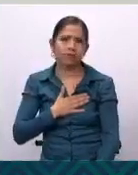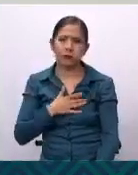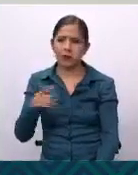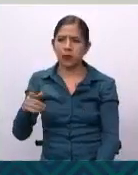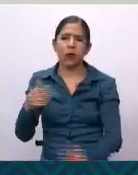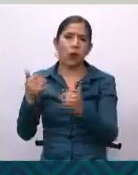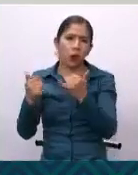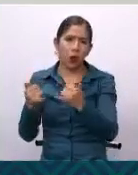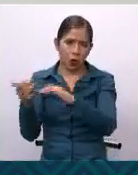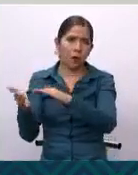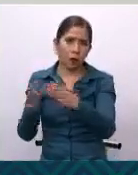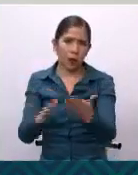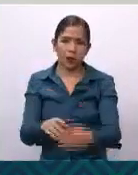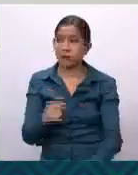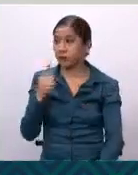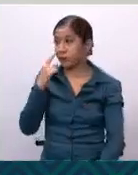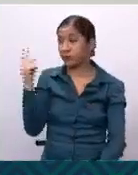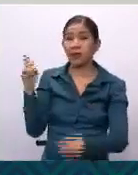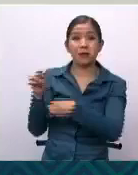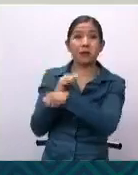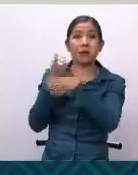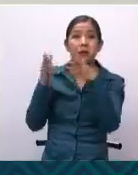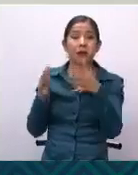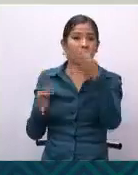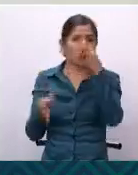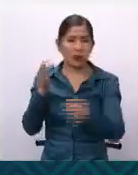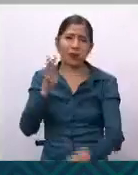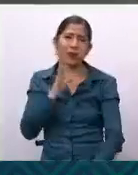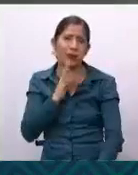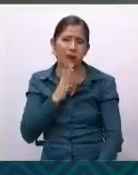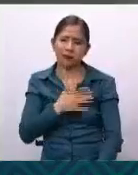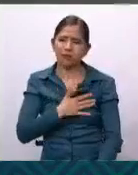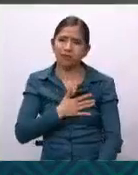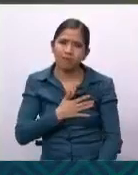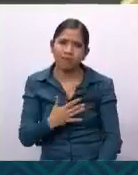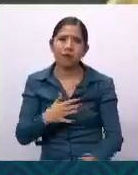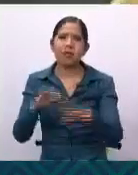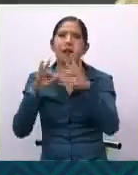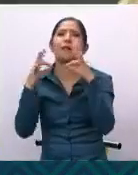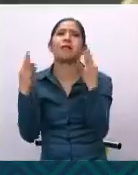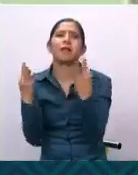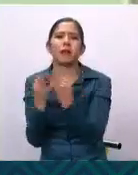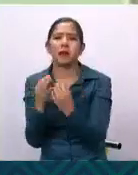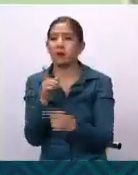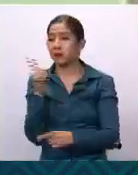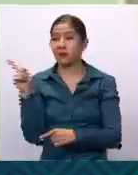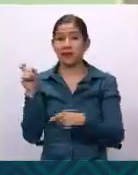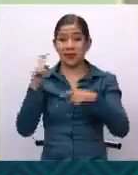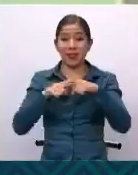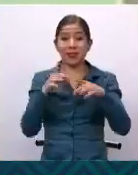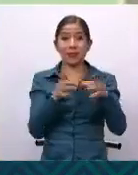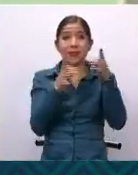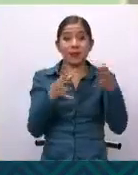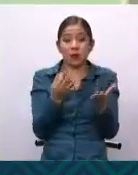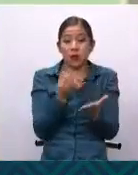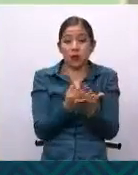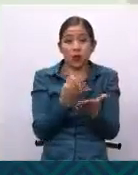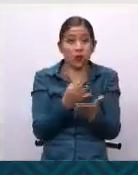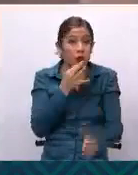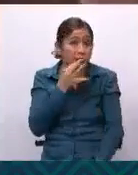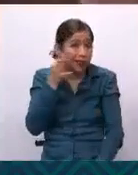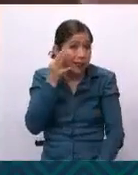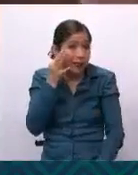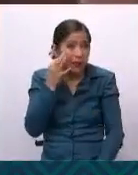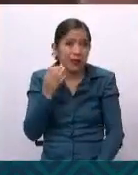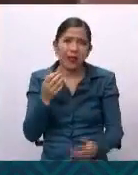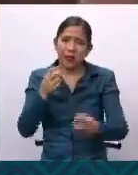el día de hoy. Con estas declaraciones, el ministro de Justicia se solidarizó con la familia del exdirector del Fondo Indígena, Marco Antonio Aramayo, quien falleció